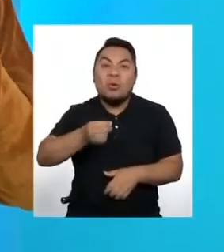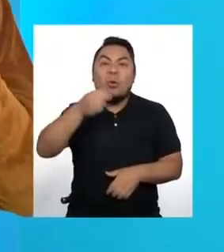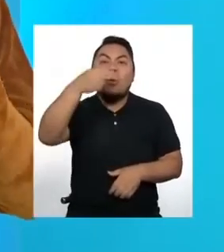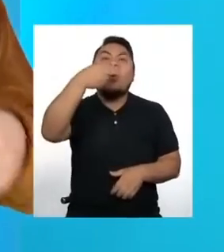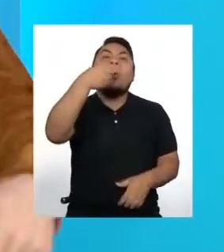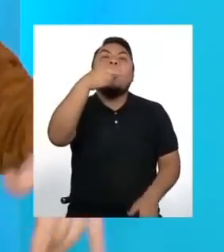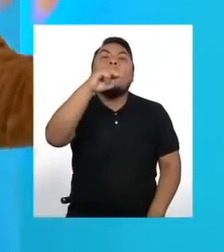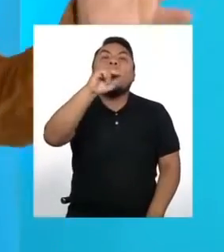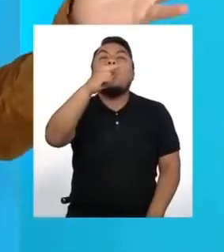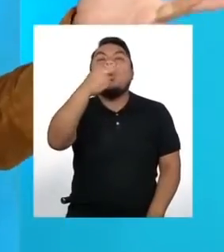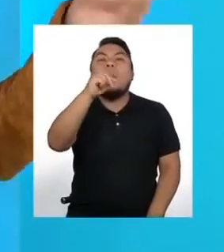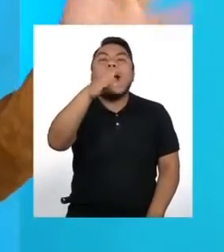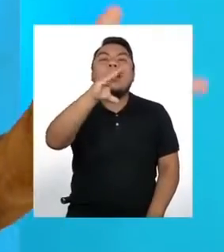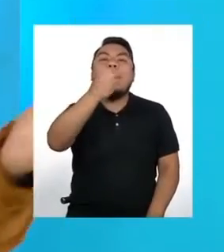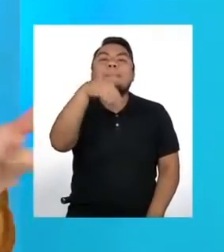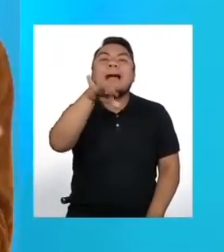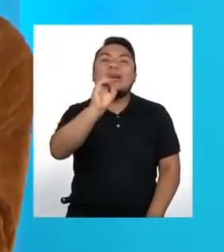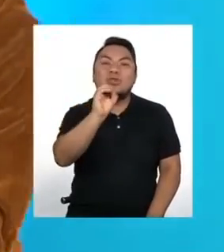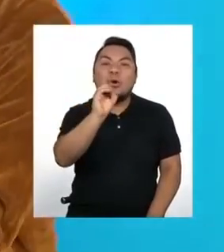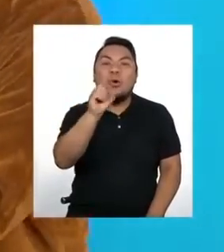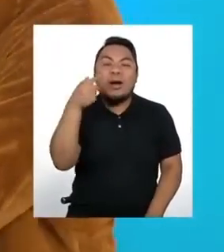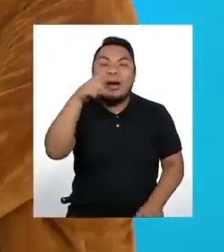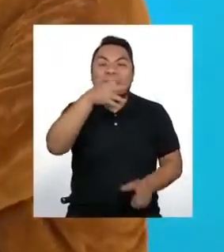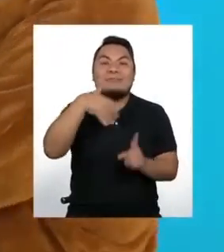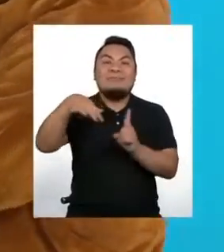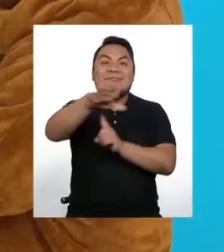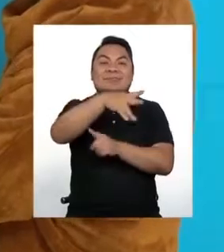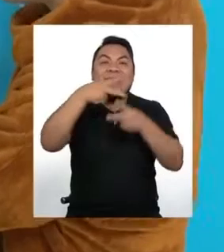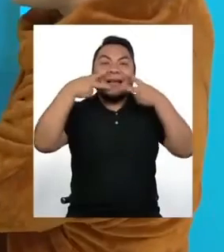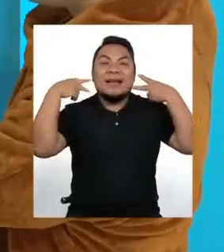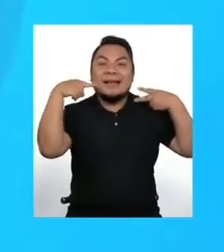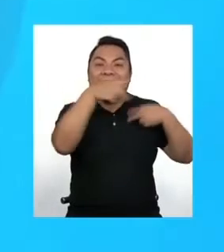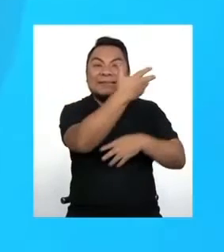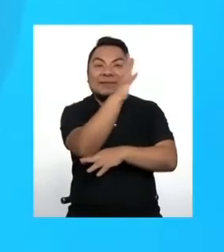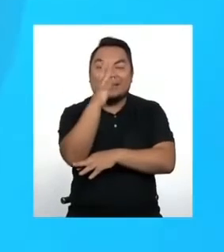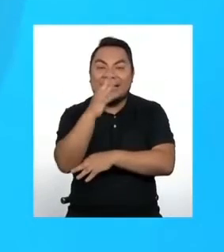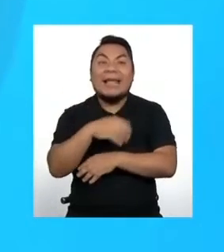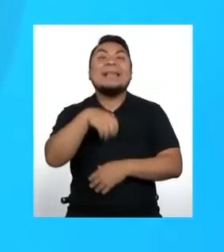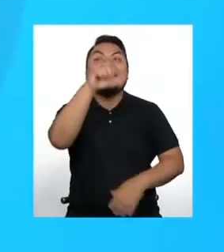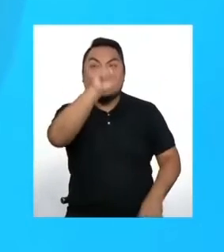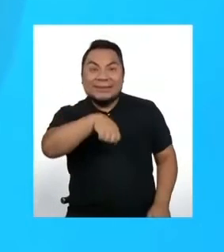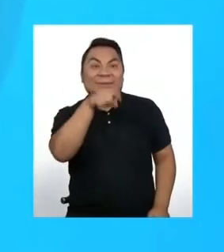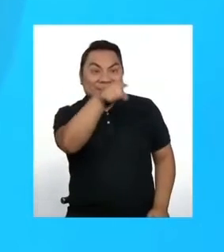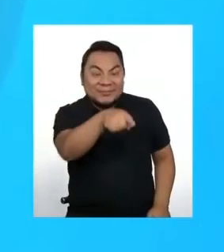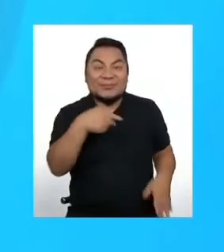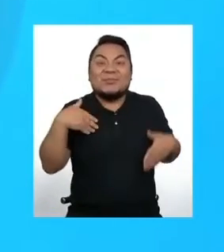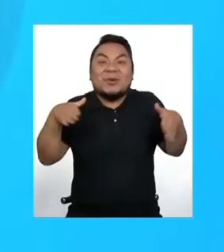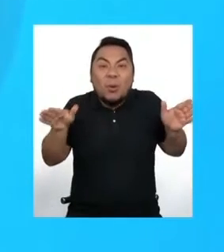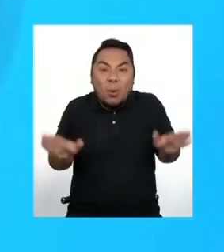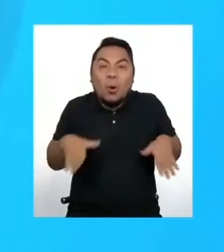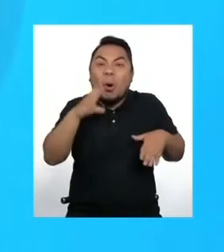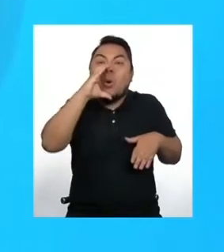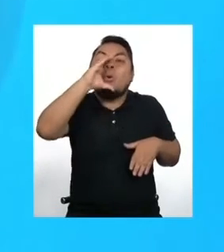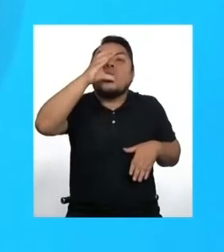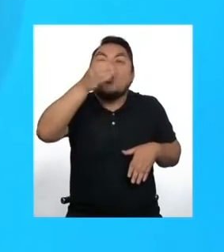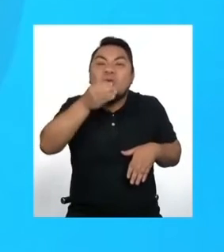necesita. También puedes practicar con la acción de quitar la tapa si es que le resulta más fácil.